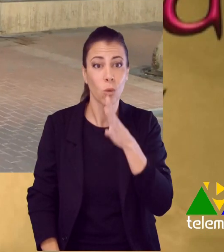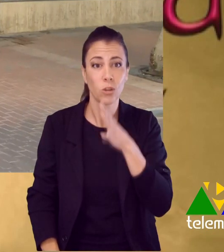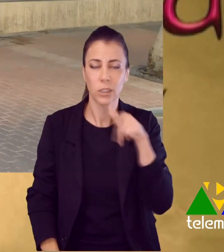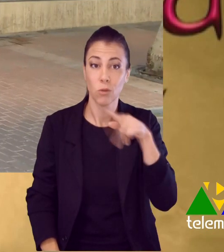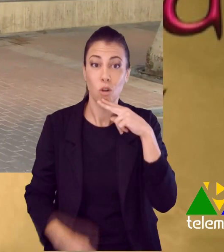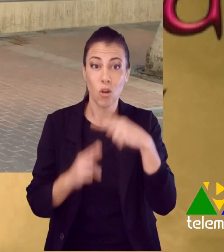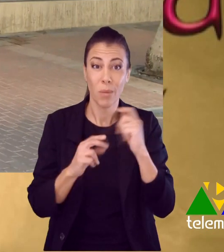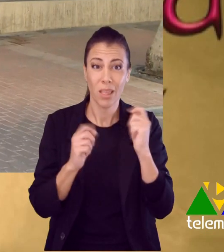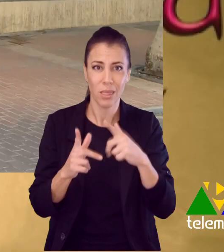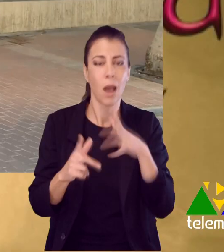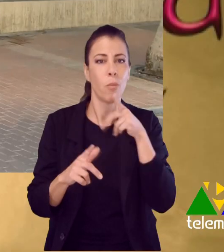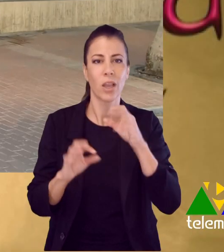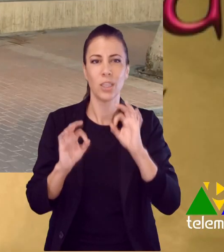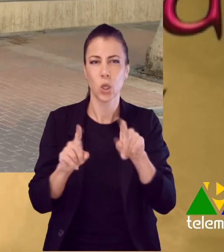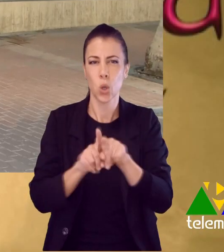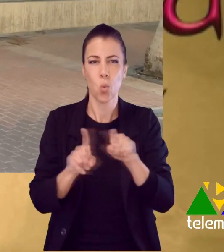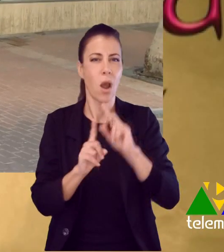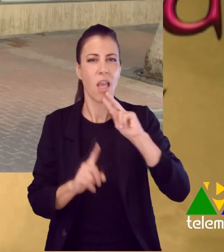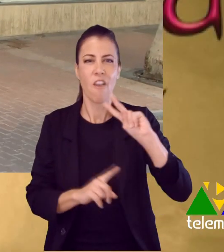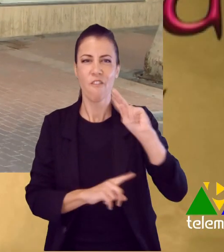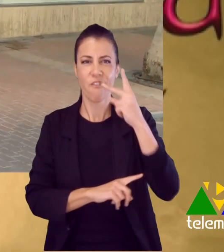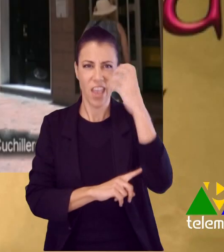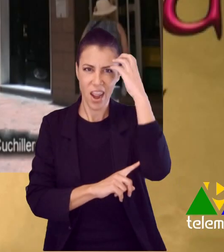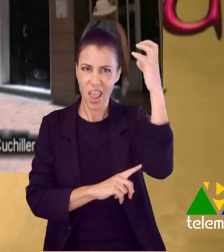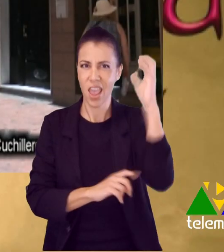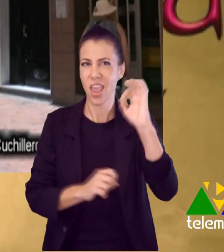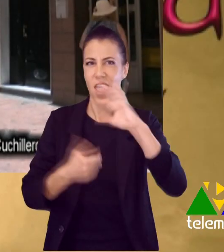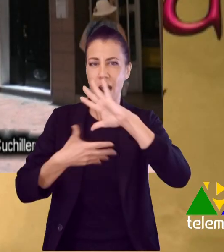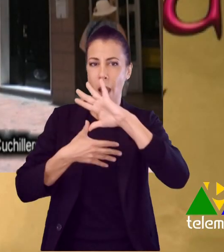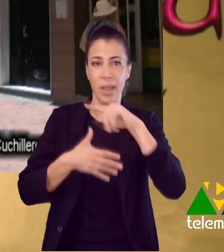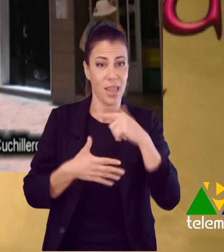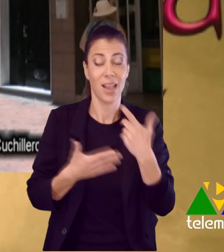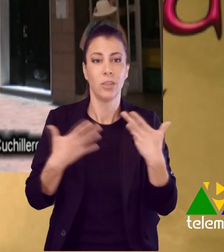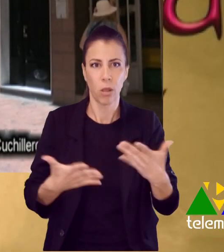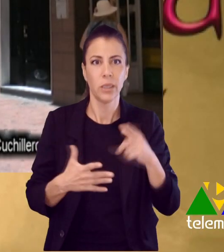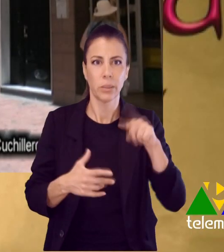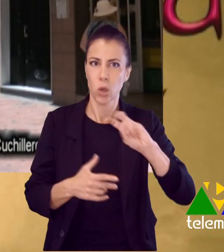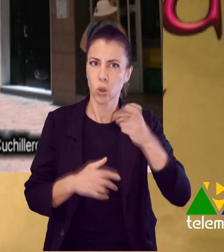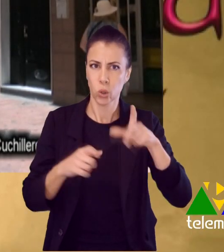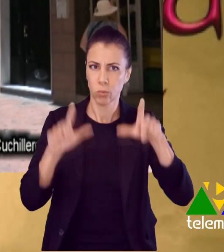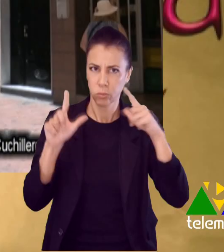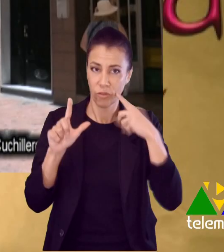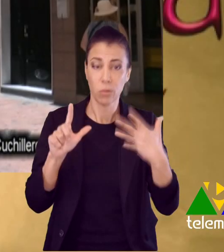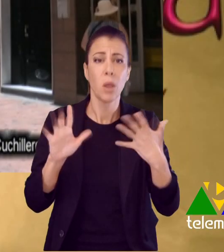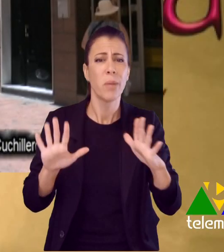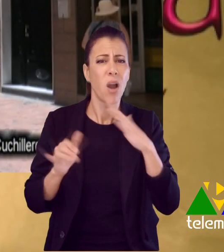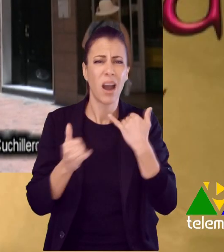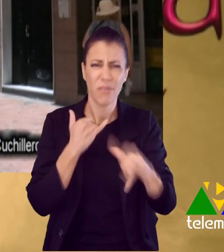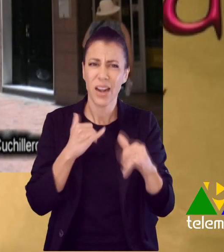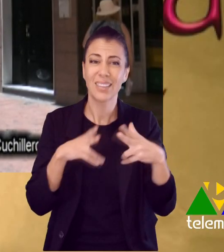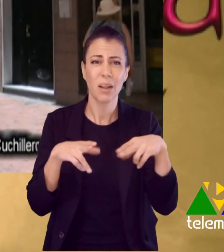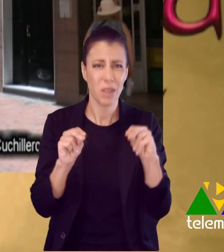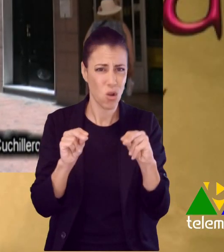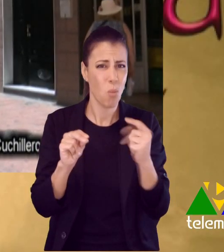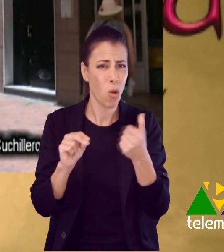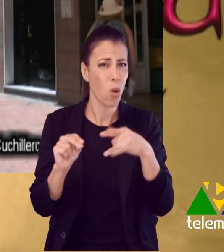llamaba? Virrey en América. Sí. Y fue otro personaje, es verdad, que terminó un poco mal con la